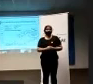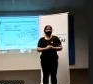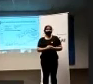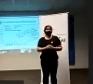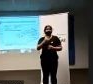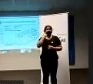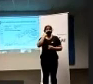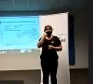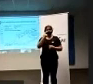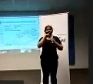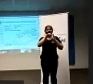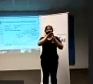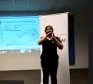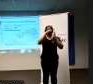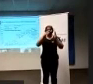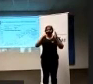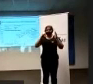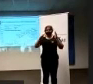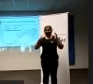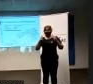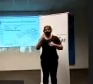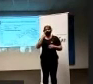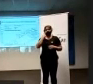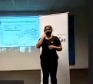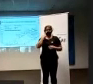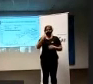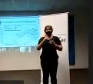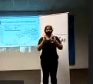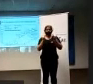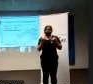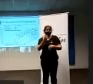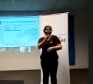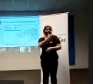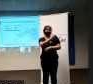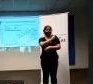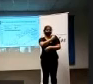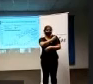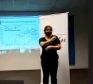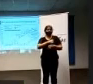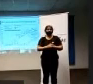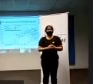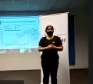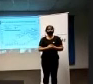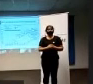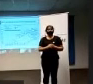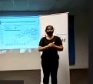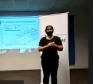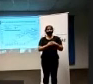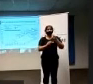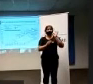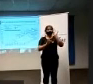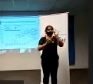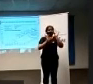En cuanto a dosis aplicadas por mes, aquí la curvita celeste es la primera dosis, la anaranjada corresponde a